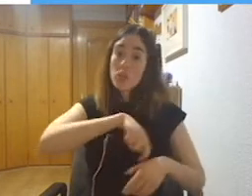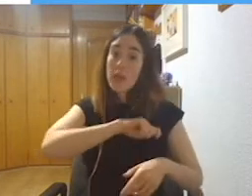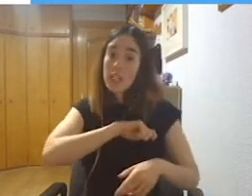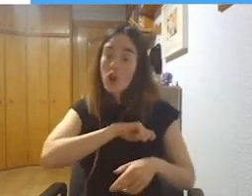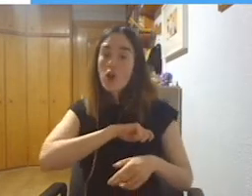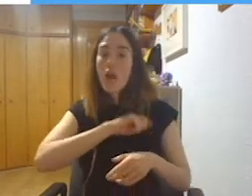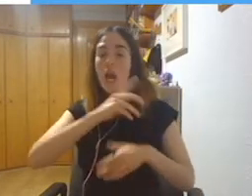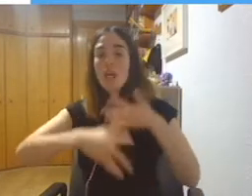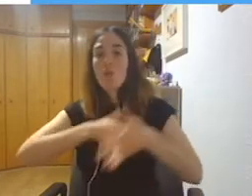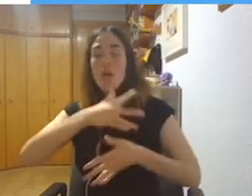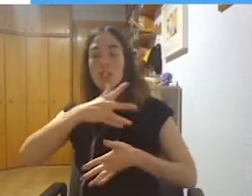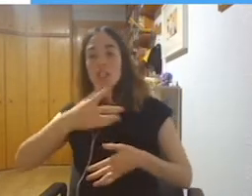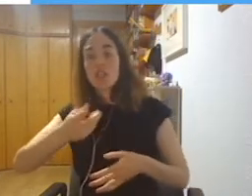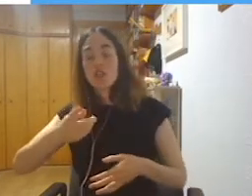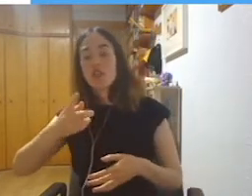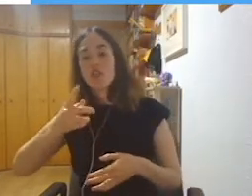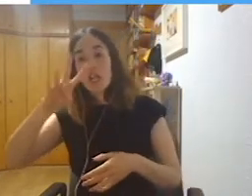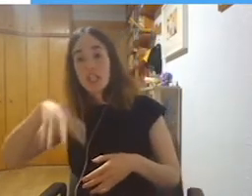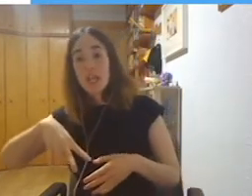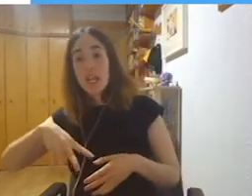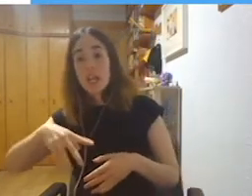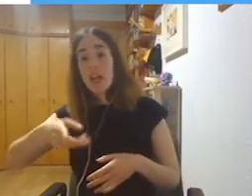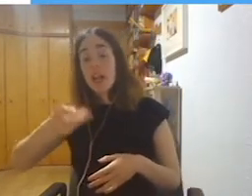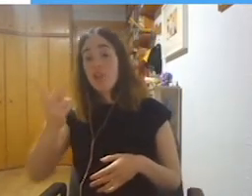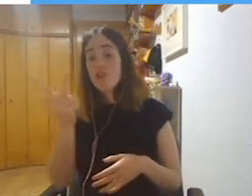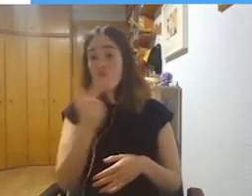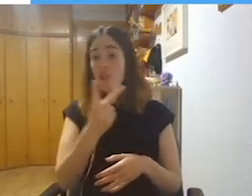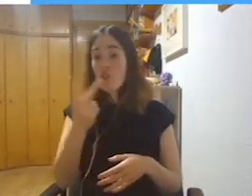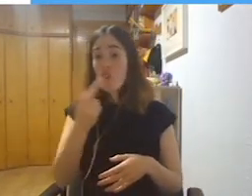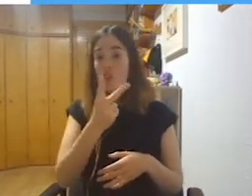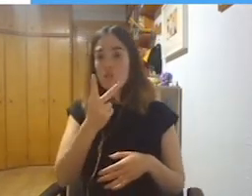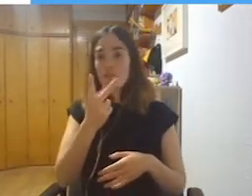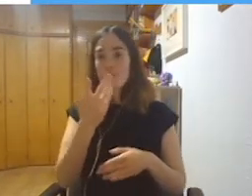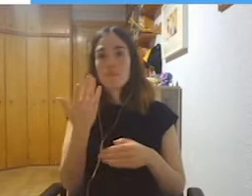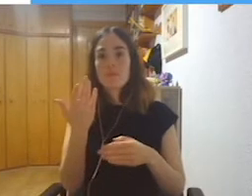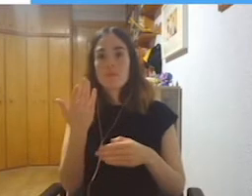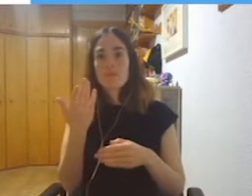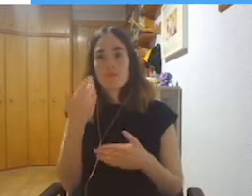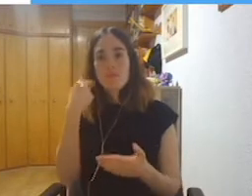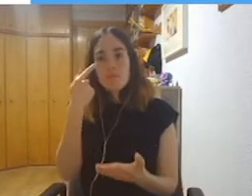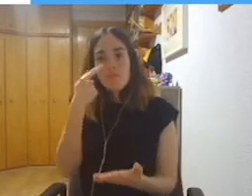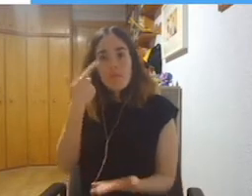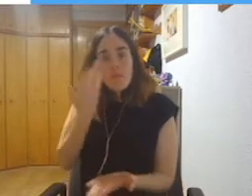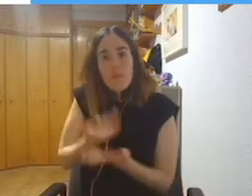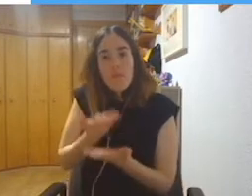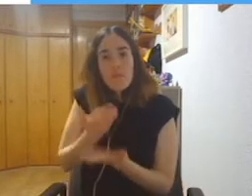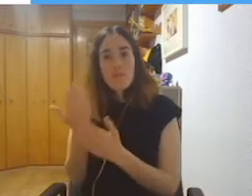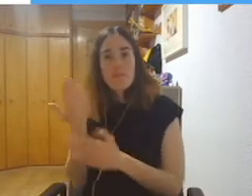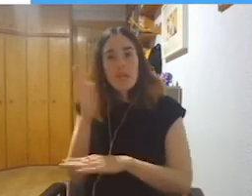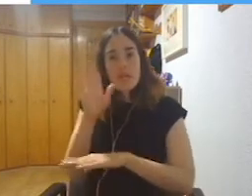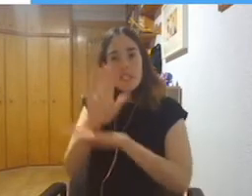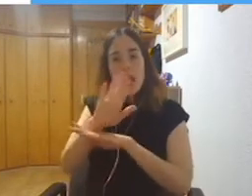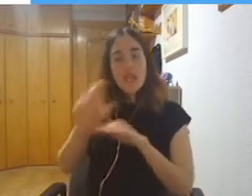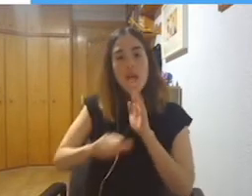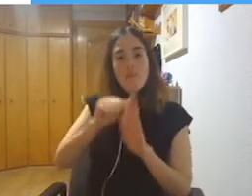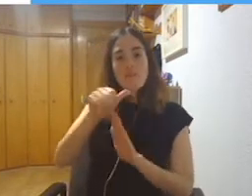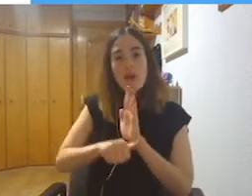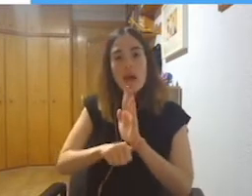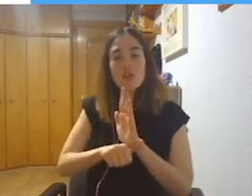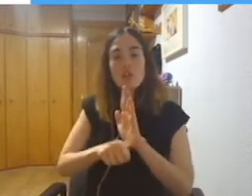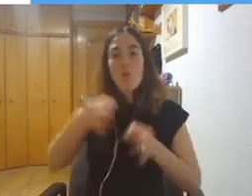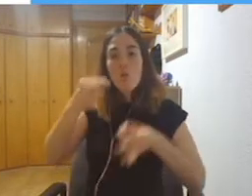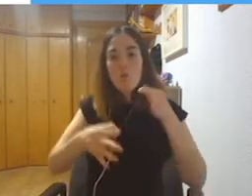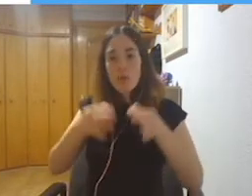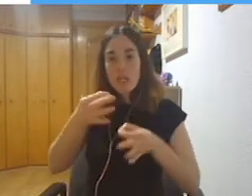la lengua de signos catalana tengan su presencia en el marco jurídico español